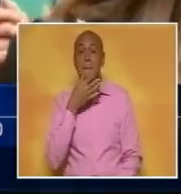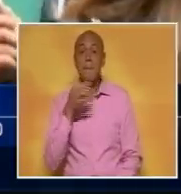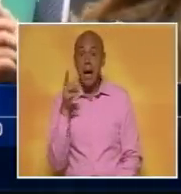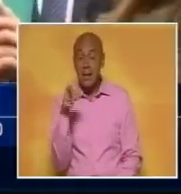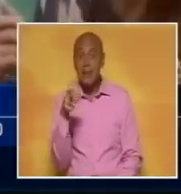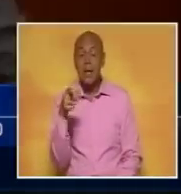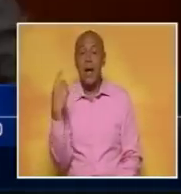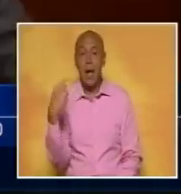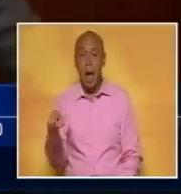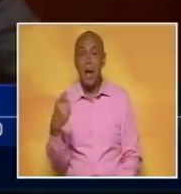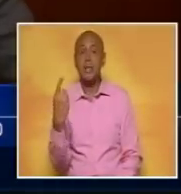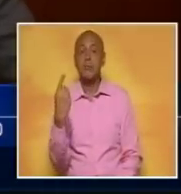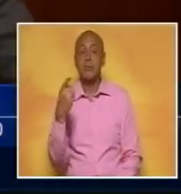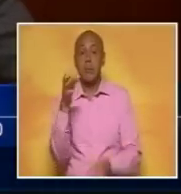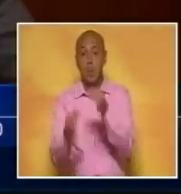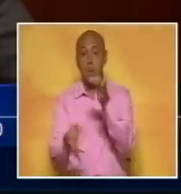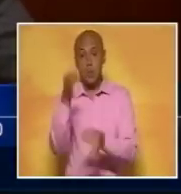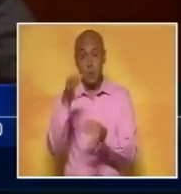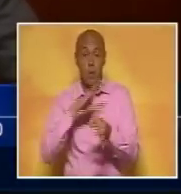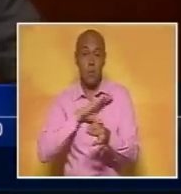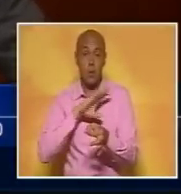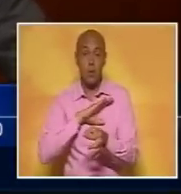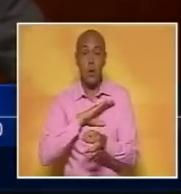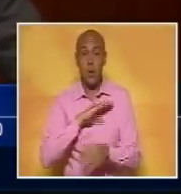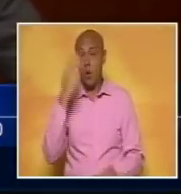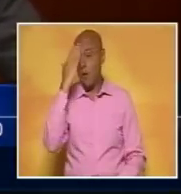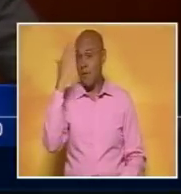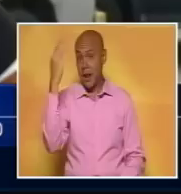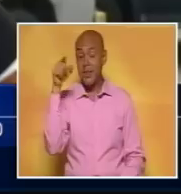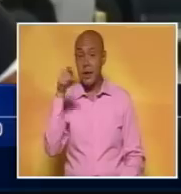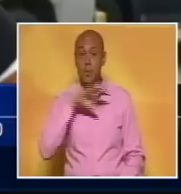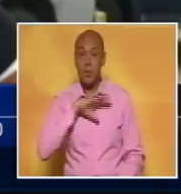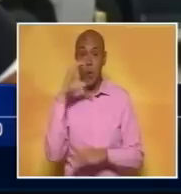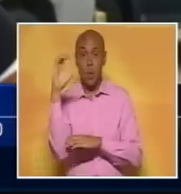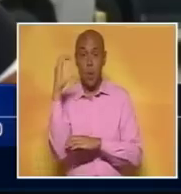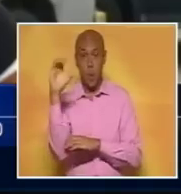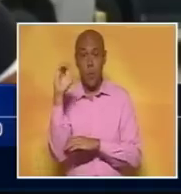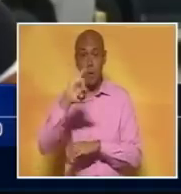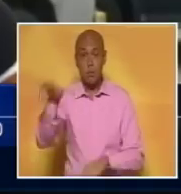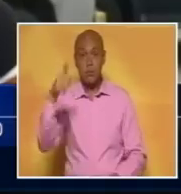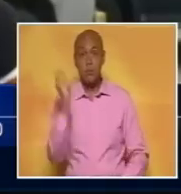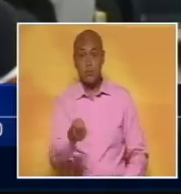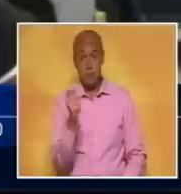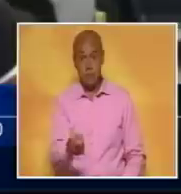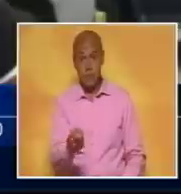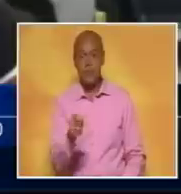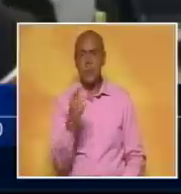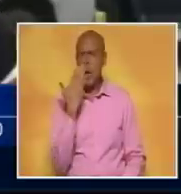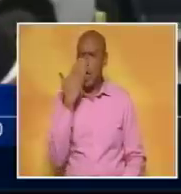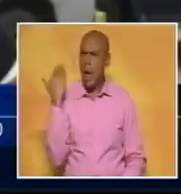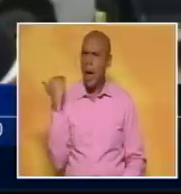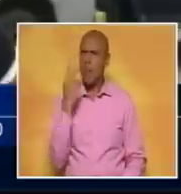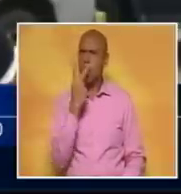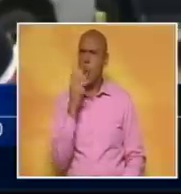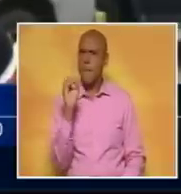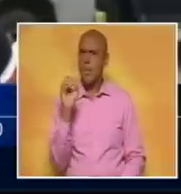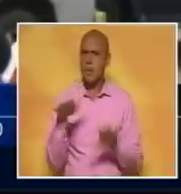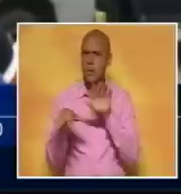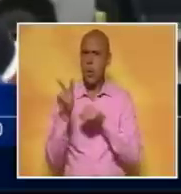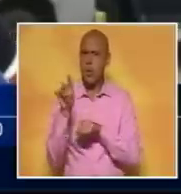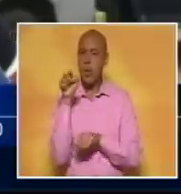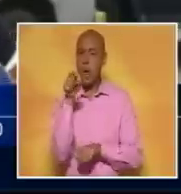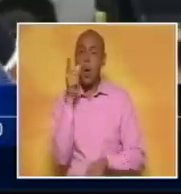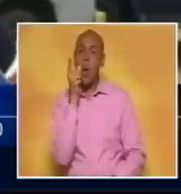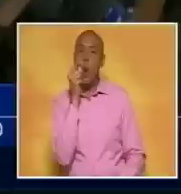a un proceso penal ante la Corte Suprema de ese país. Este caso se remonta a 2012, cuando el ex jefe de